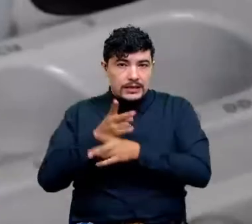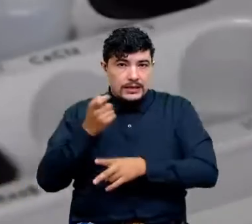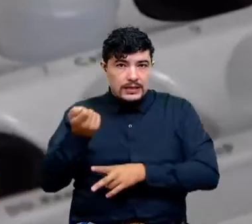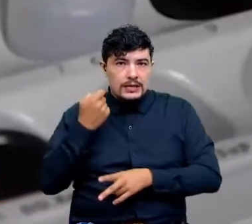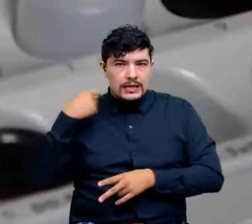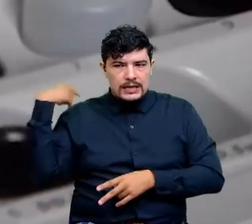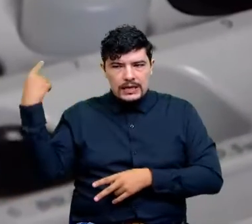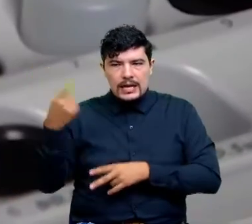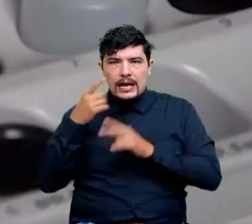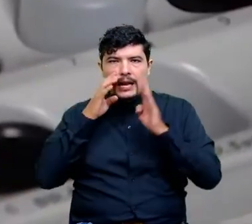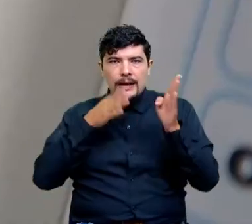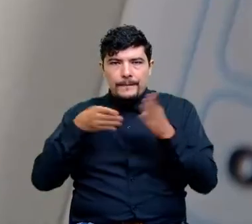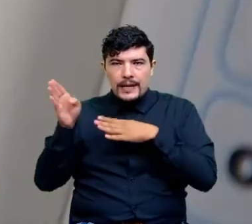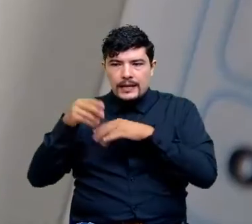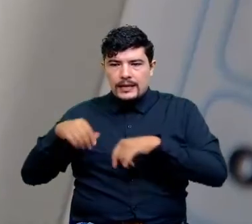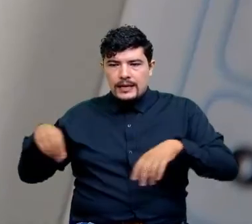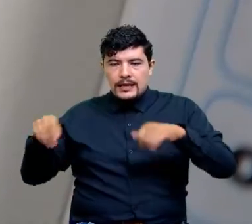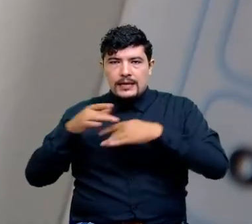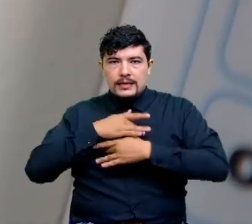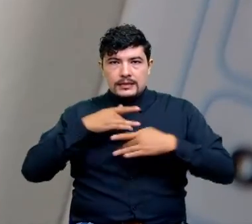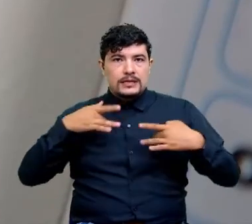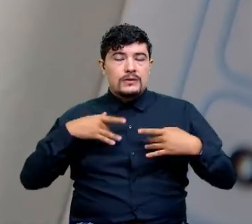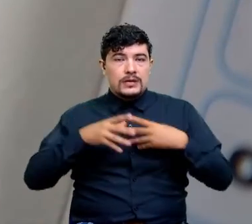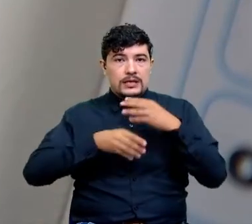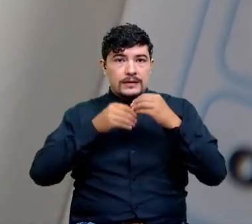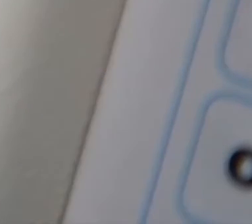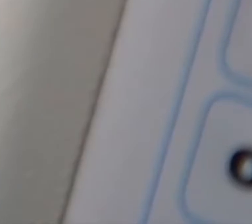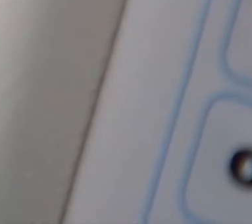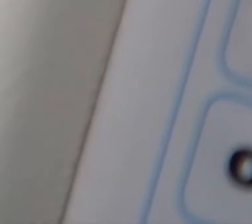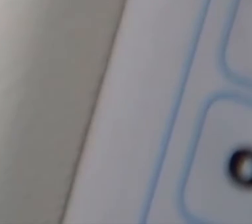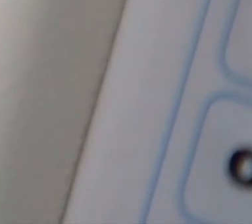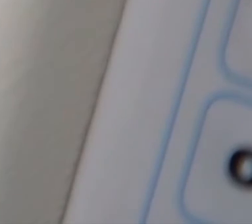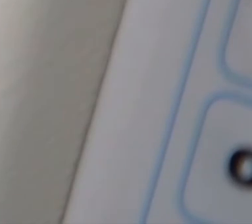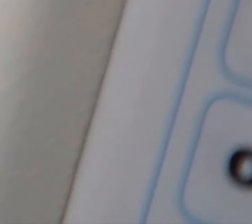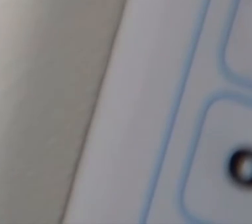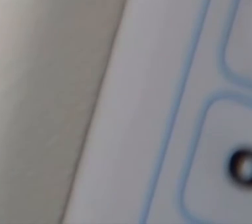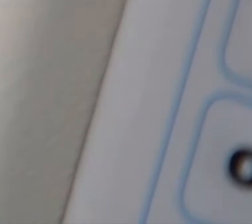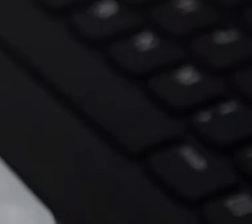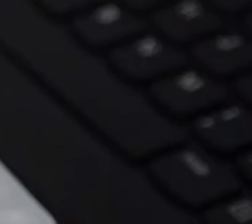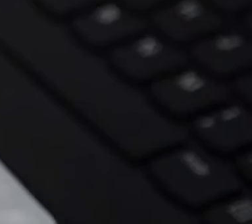articulación entre los planes territoriales de salud y el Plan Nacional de Respuesta ante el VIH.